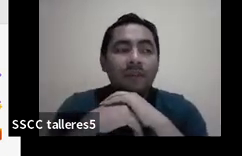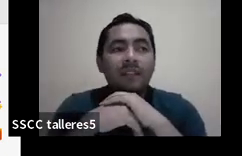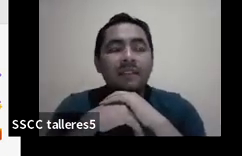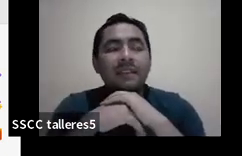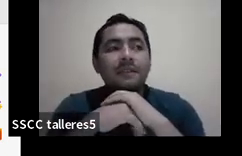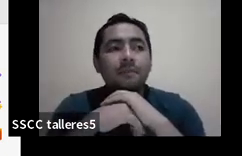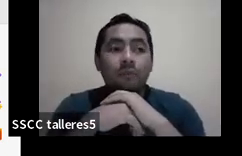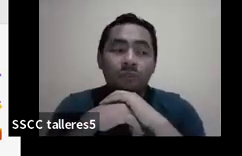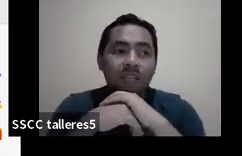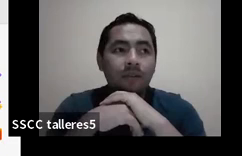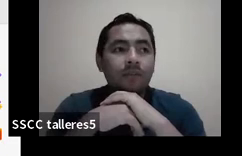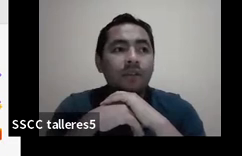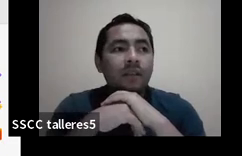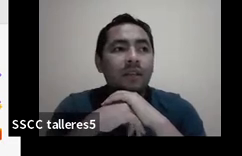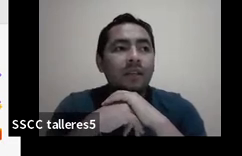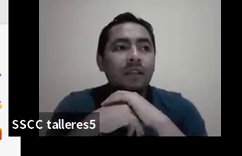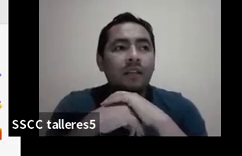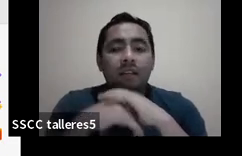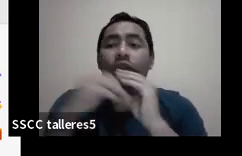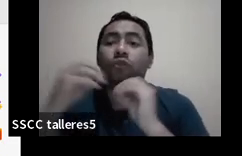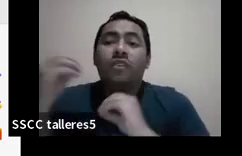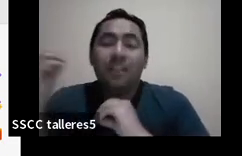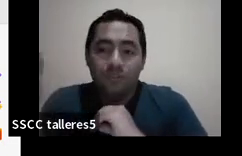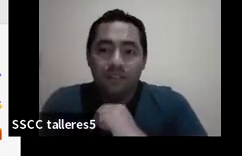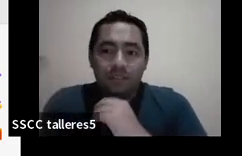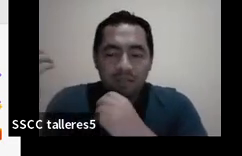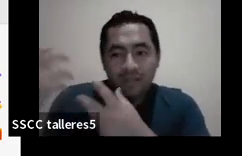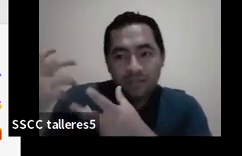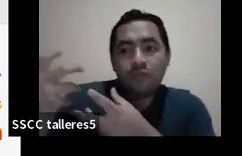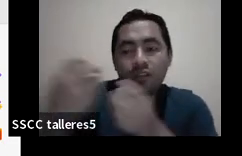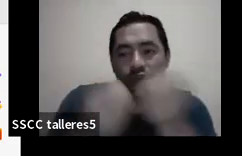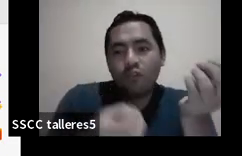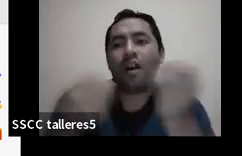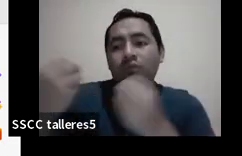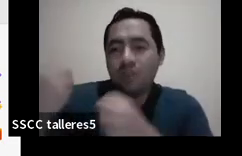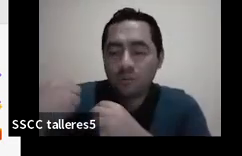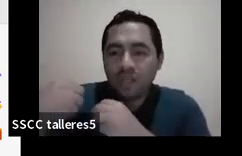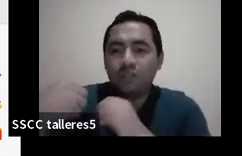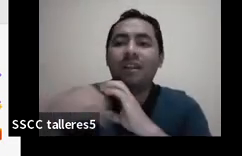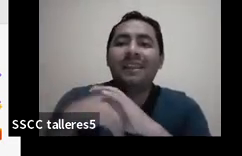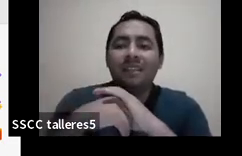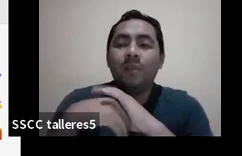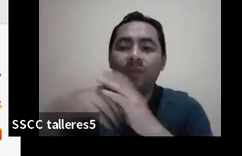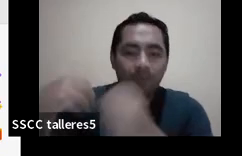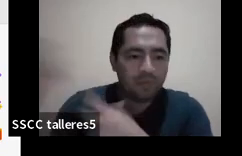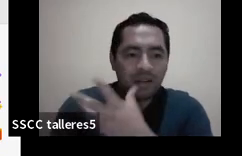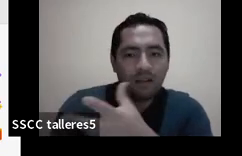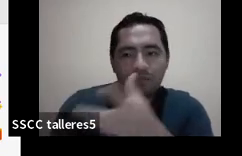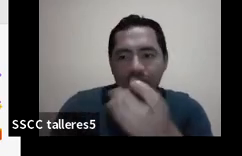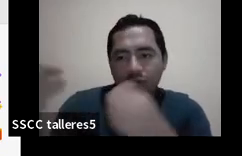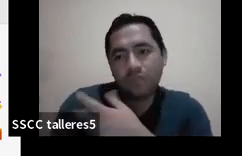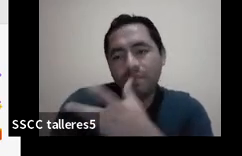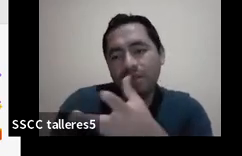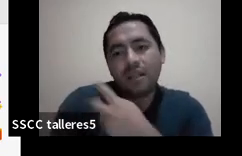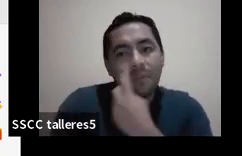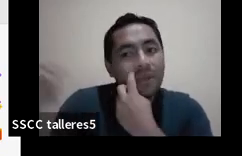con intérpretes de señas voluntarios. En otros casos, el Ministerio de Educación hace una convocatoria de intérpretes